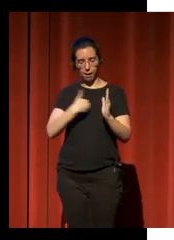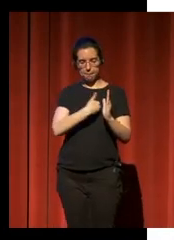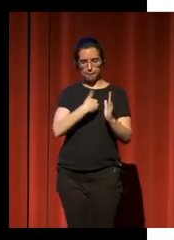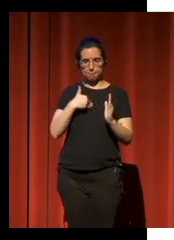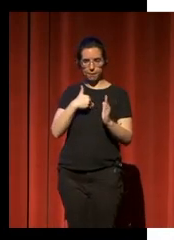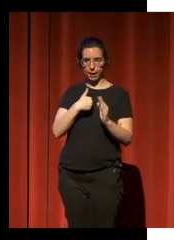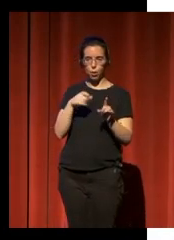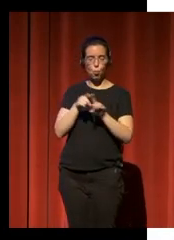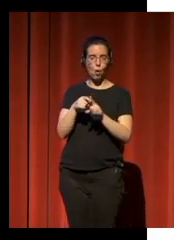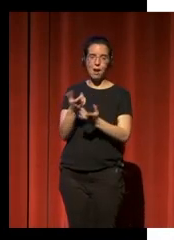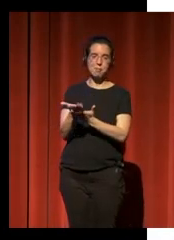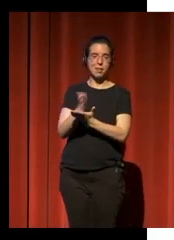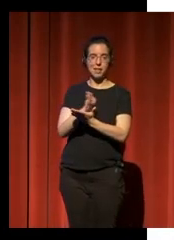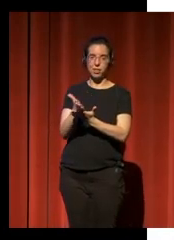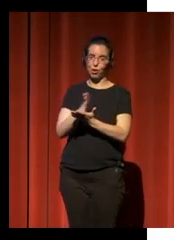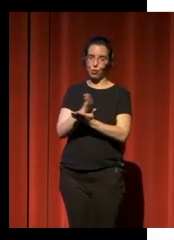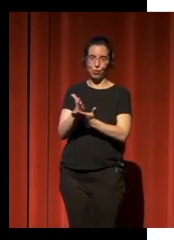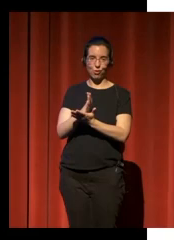una